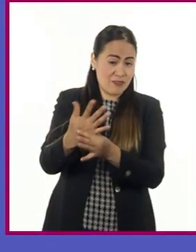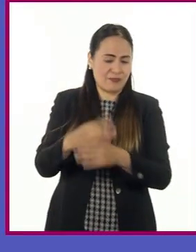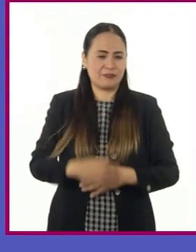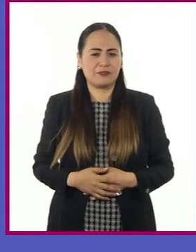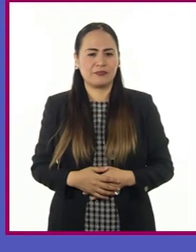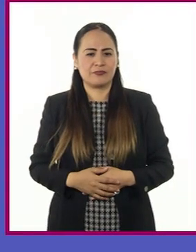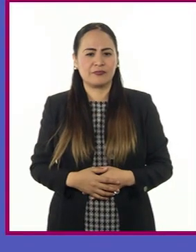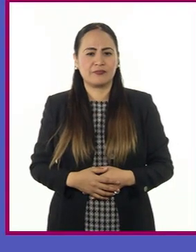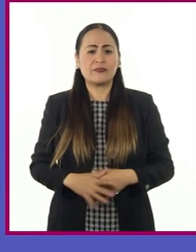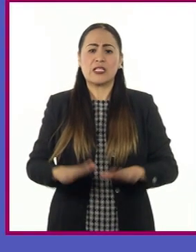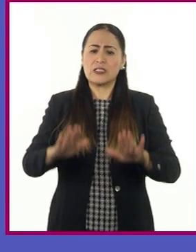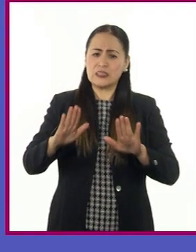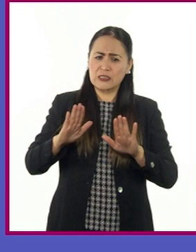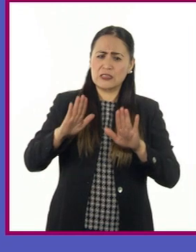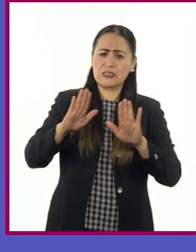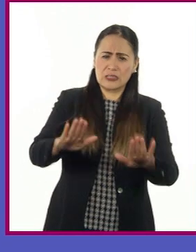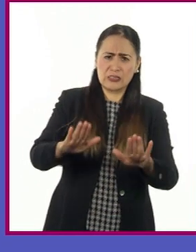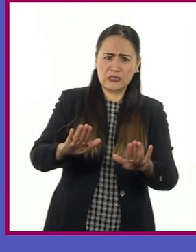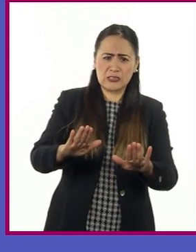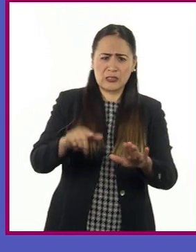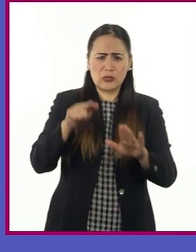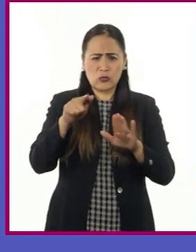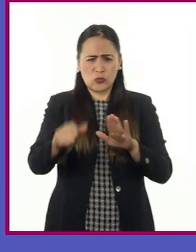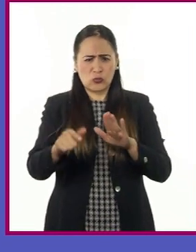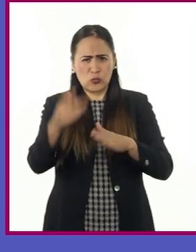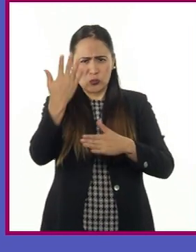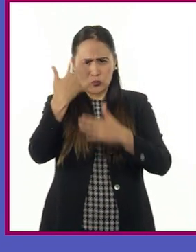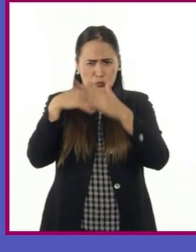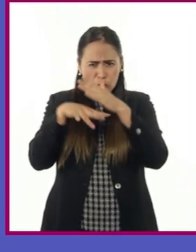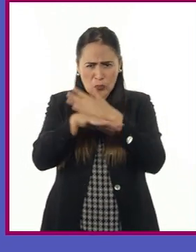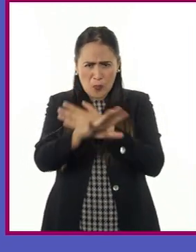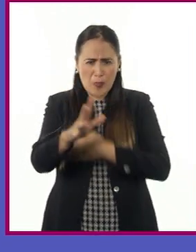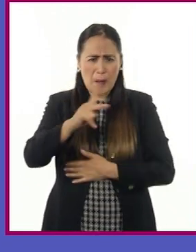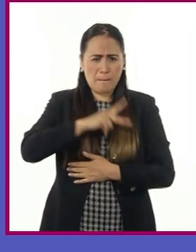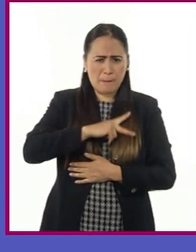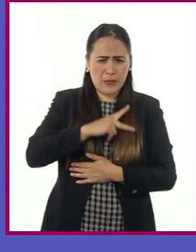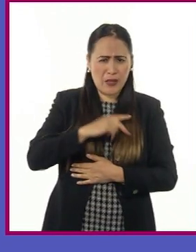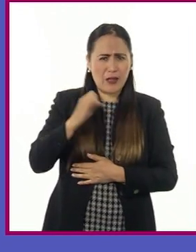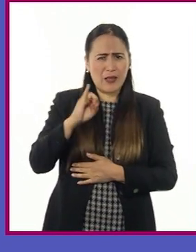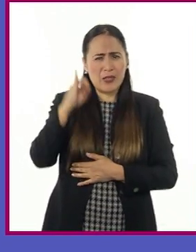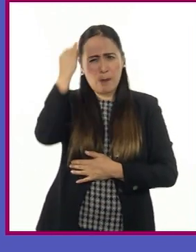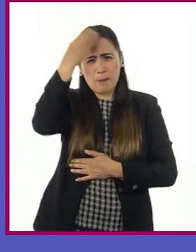Detente, sombra de mi bien esquivo, imagen del hechizo que más quiero.